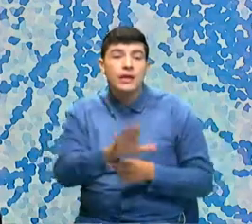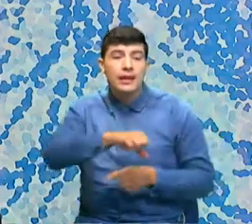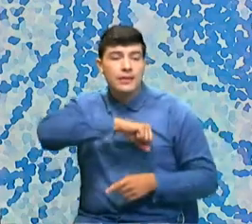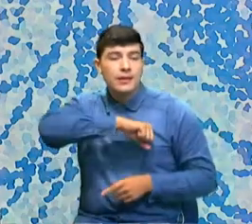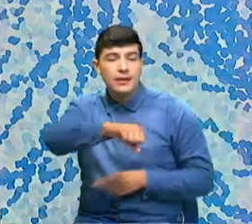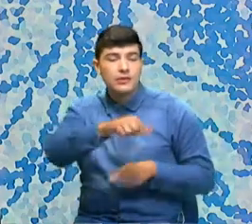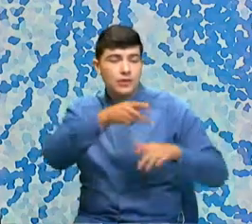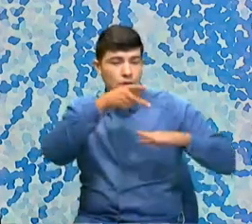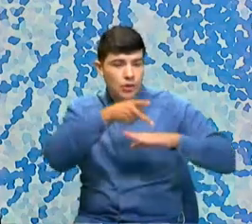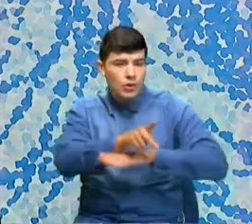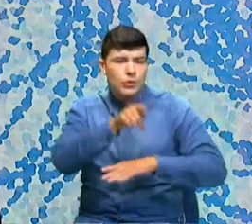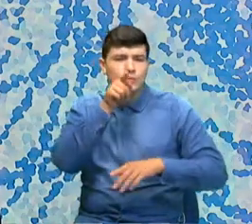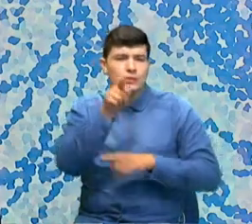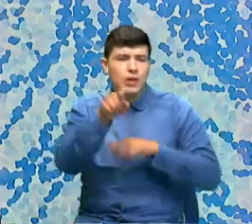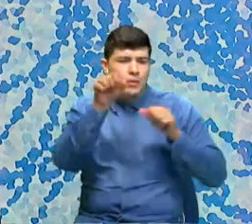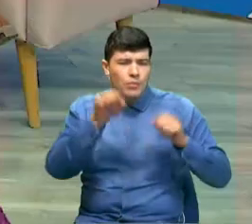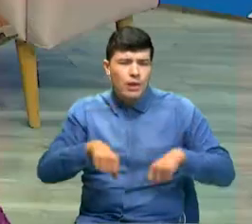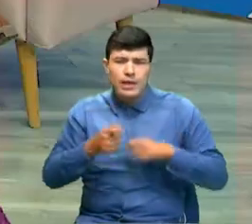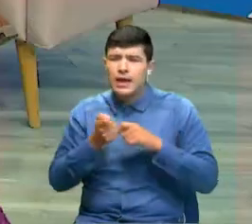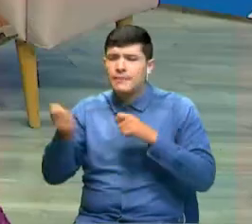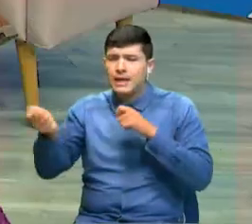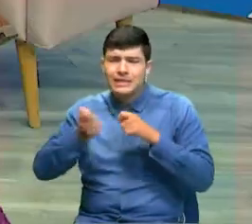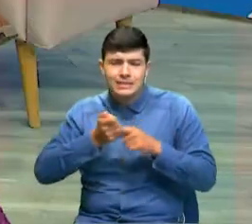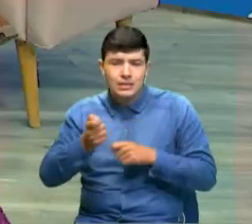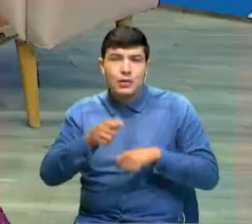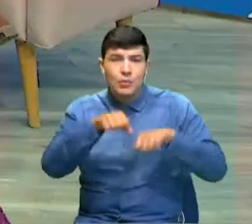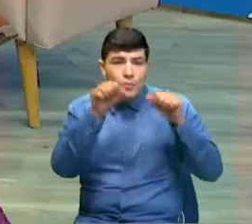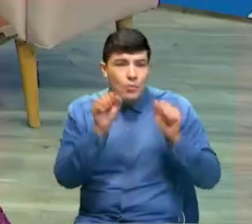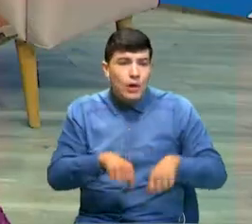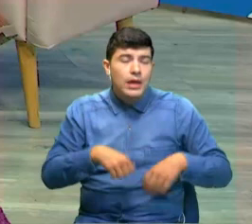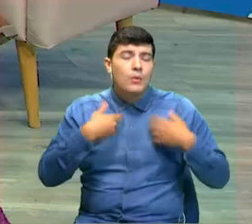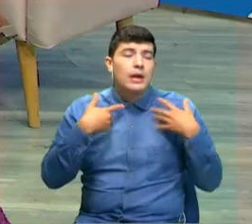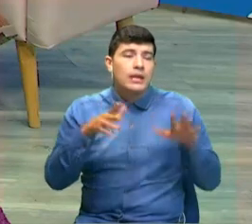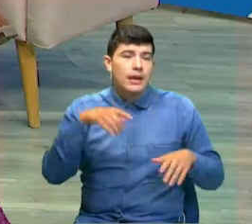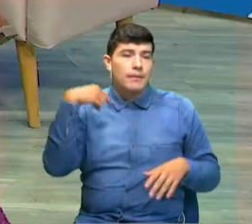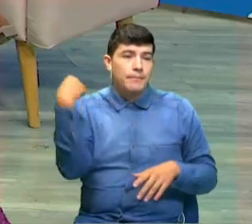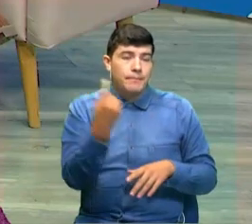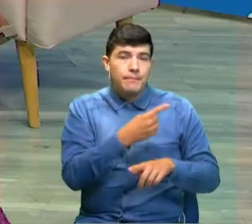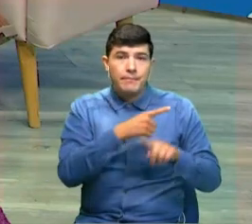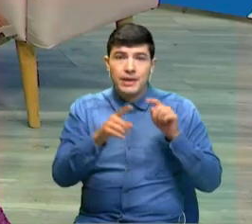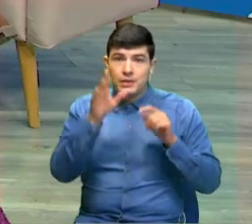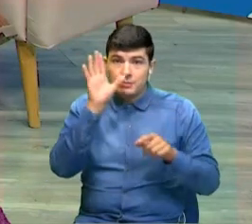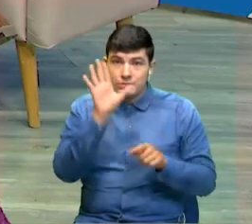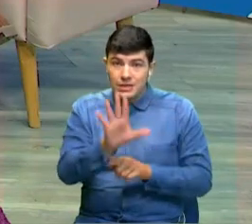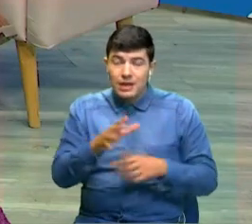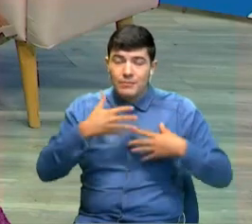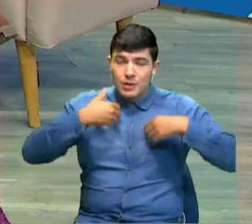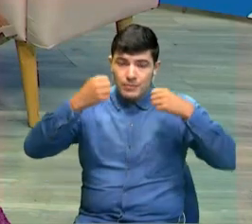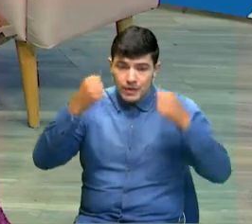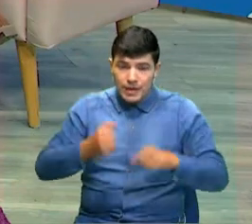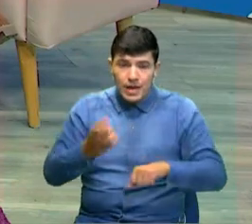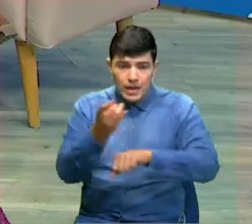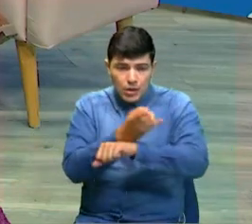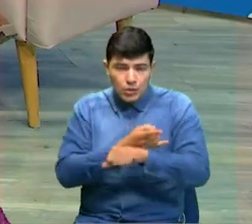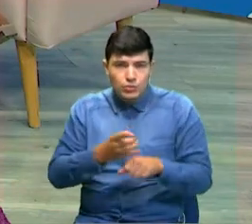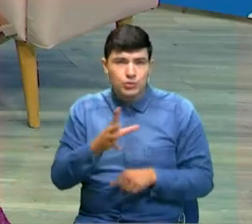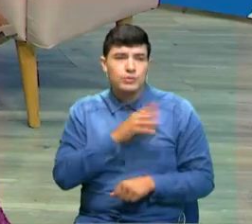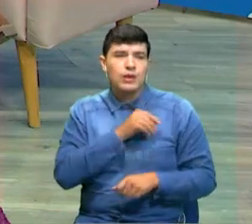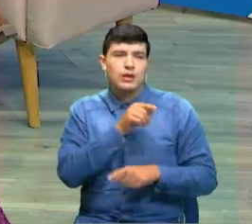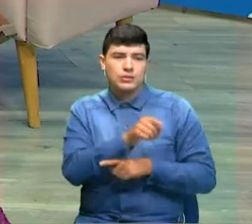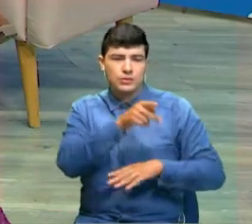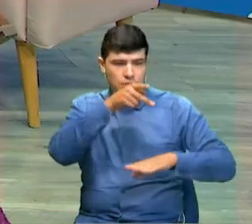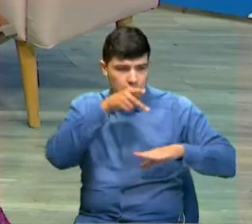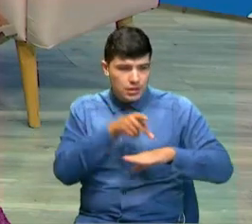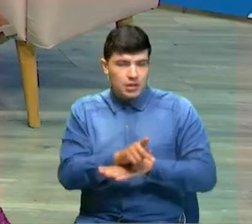omnes, puede llevar al vecino, pero es decir, usted tiene la propiedad, el uso y goce de ese parqueadero. Hace parte de lo